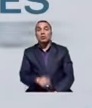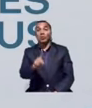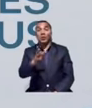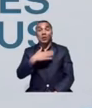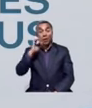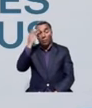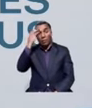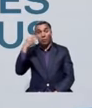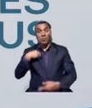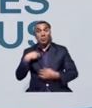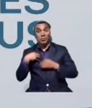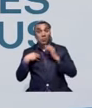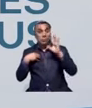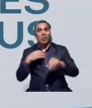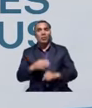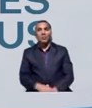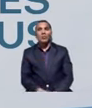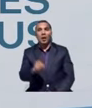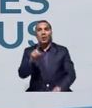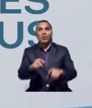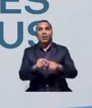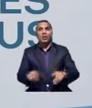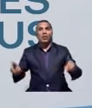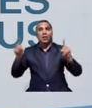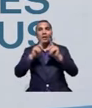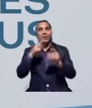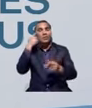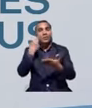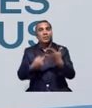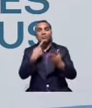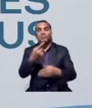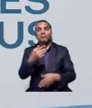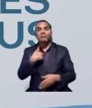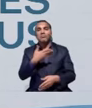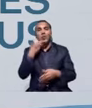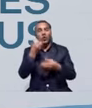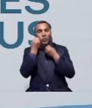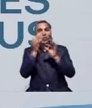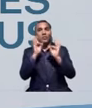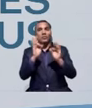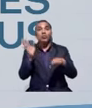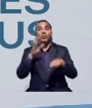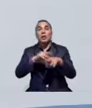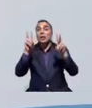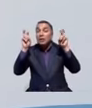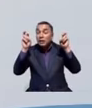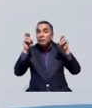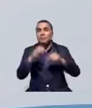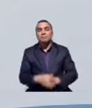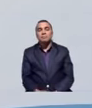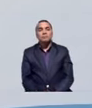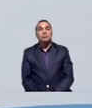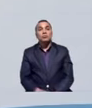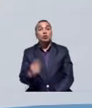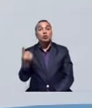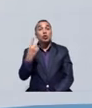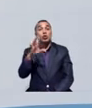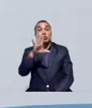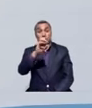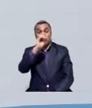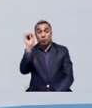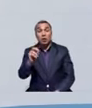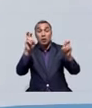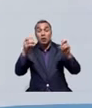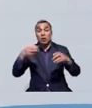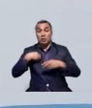Si estás preocupado por el coronavirus, hay unos datos que te servirán para que estés mejor informado sobre el tema. Solo el 5%